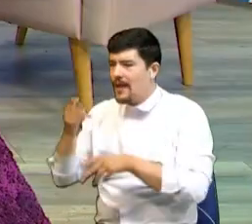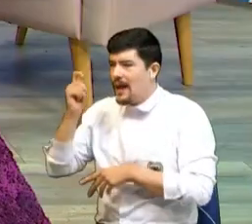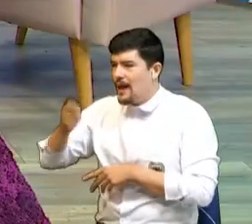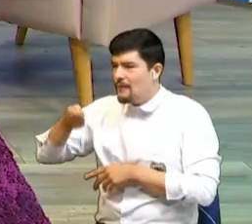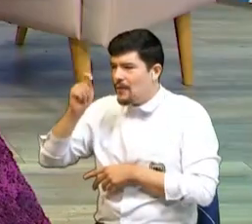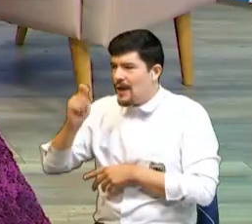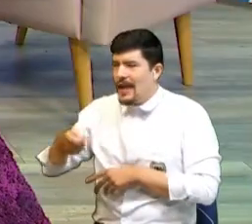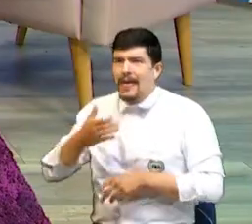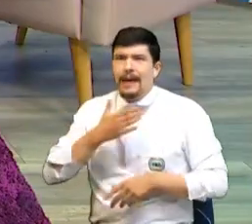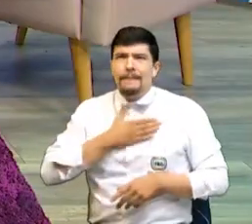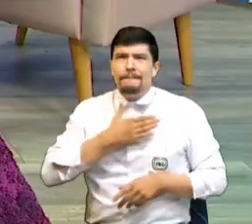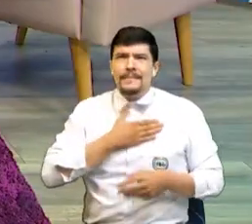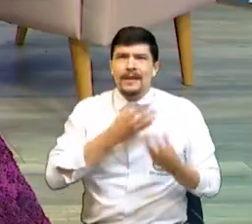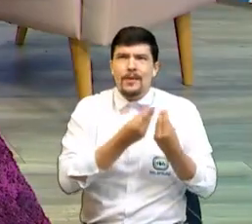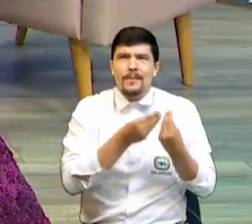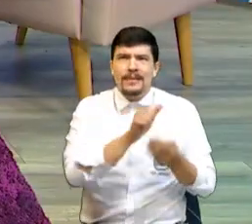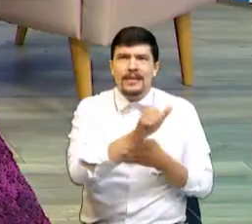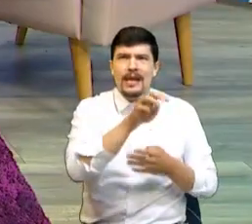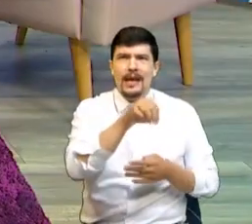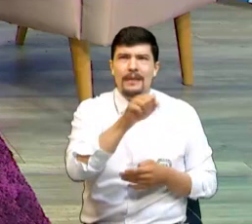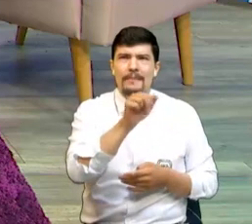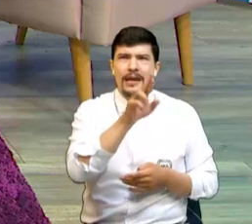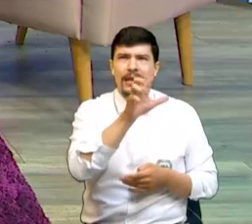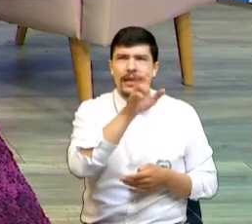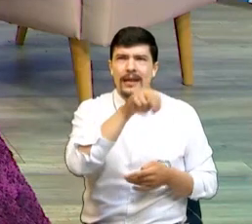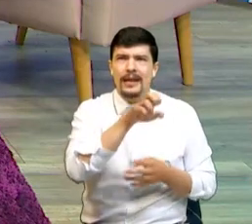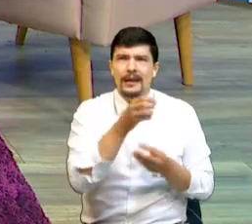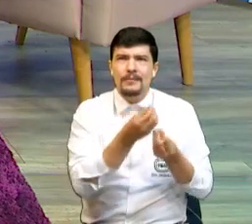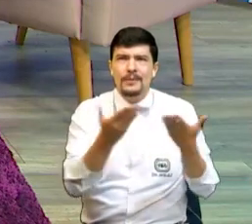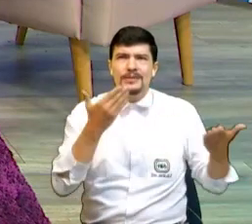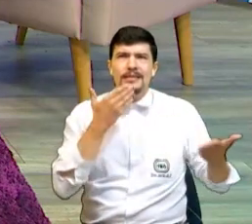a mi compañera de equipo Marlene Murcia, muchísimas gracias por